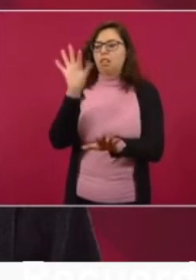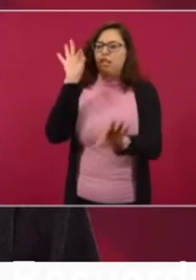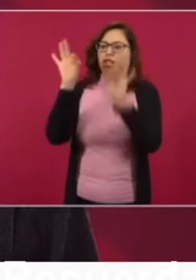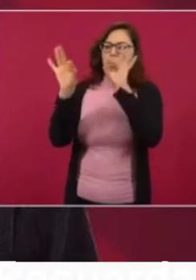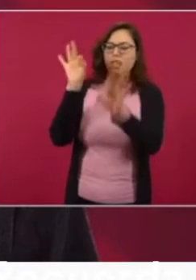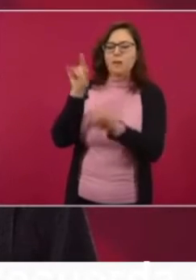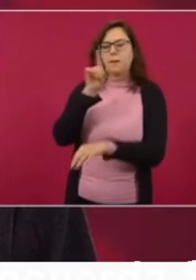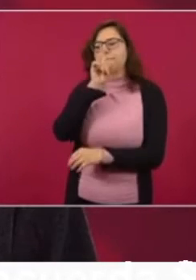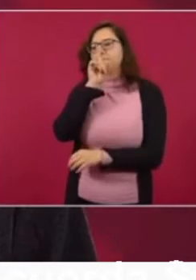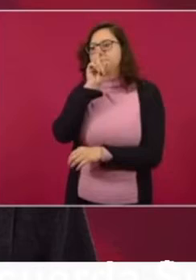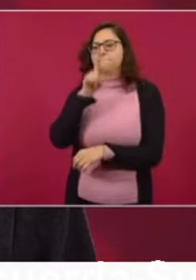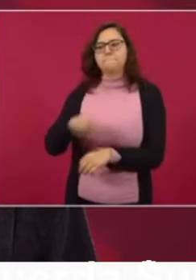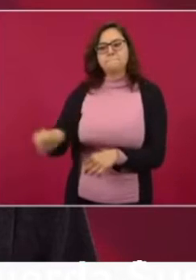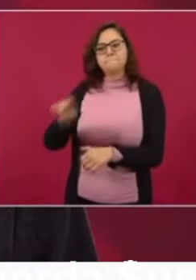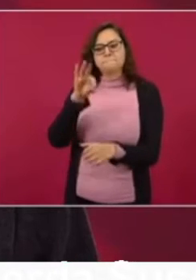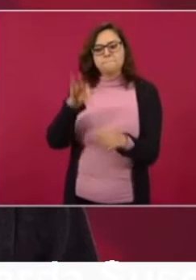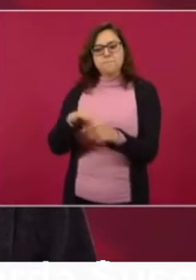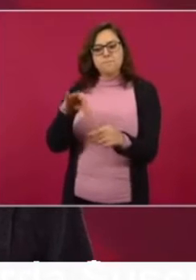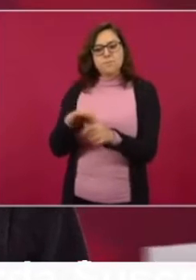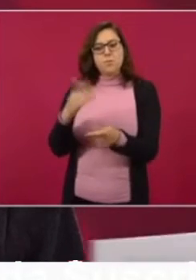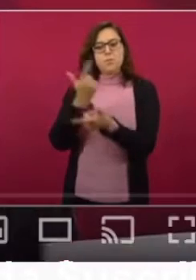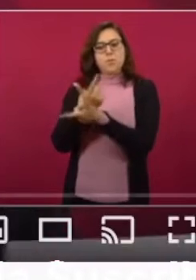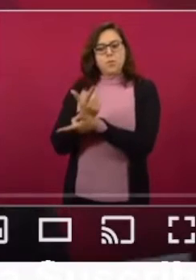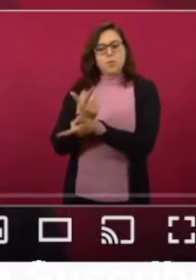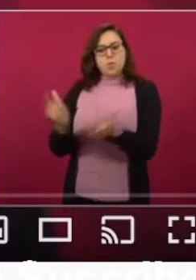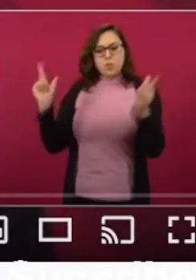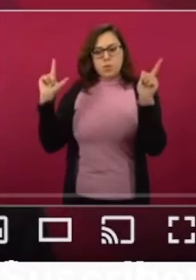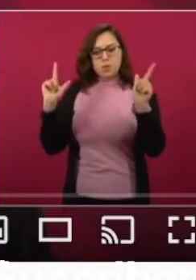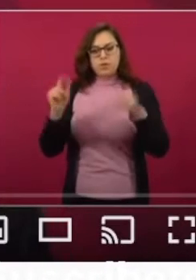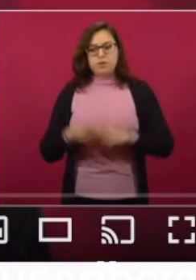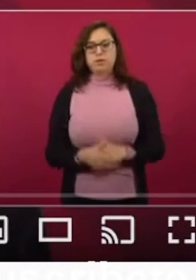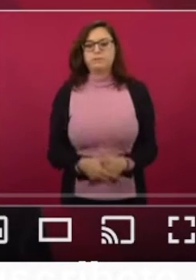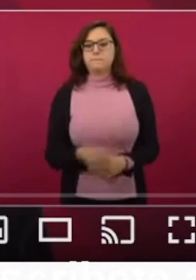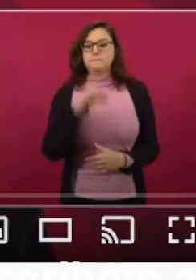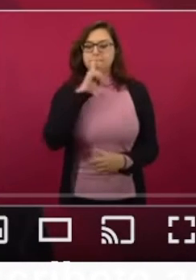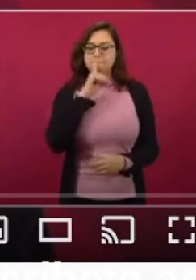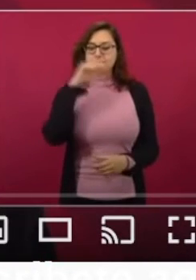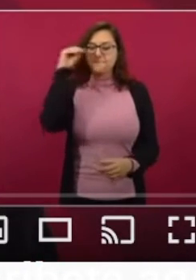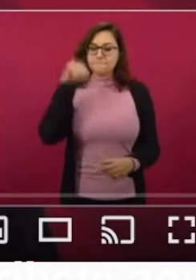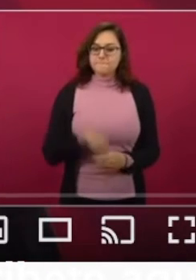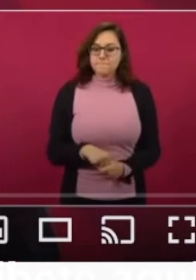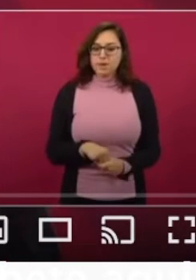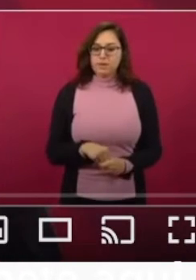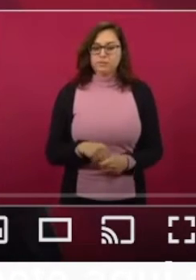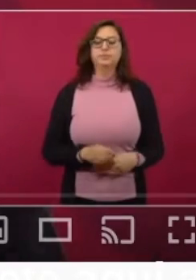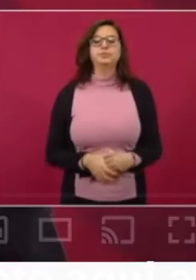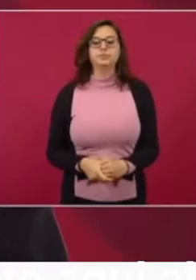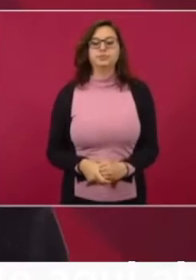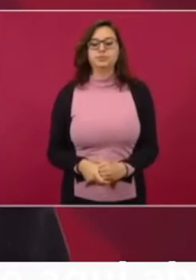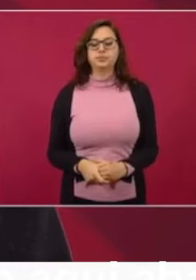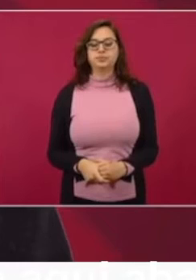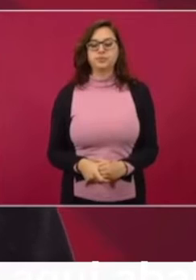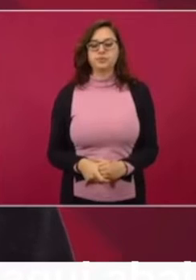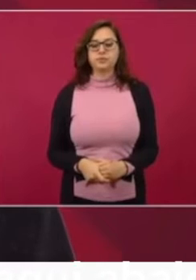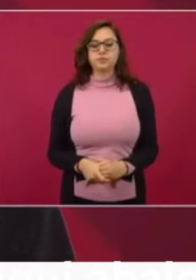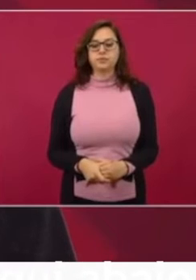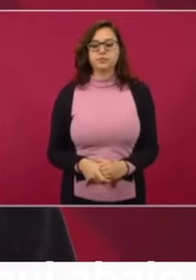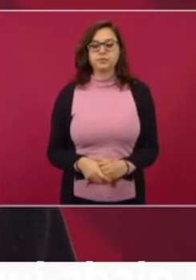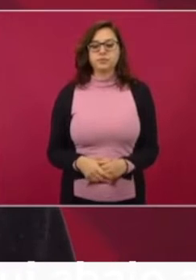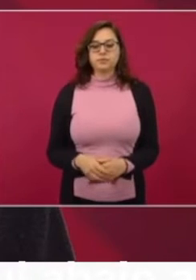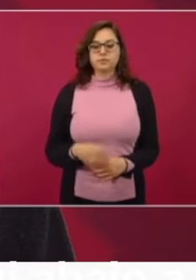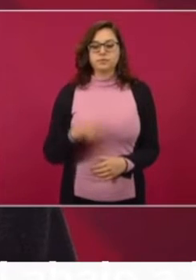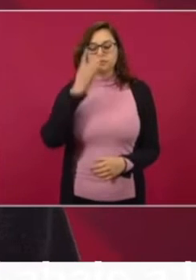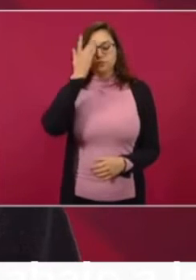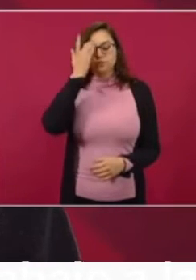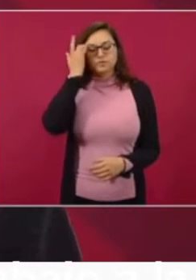que voten de manera libre y en secreto y vamos a